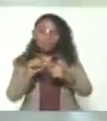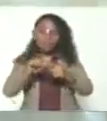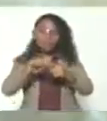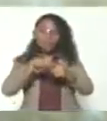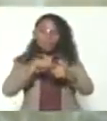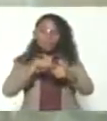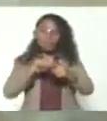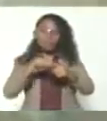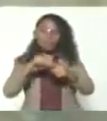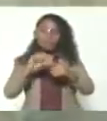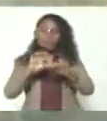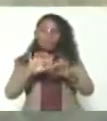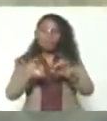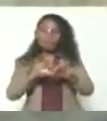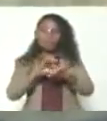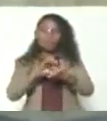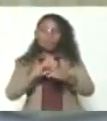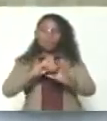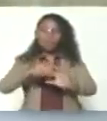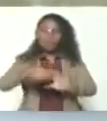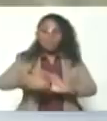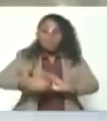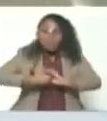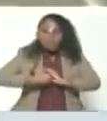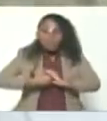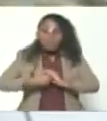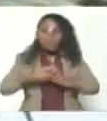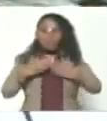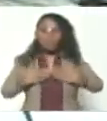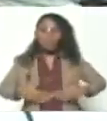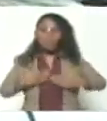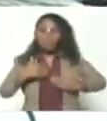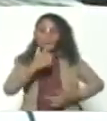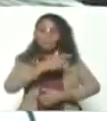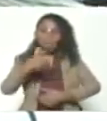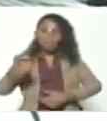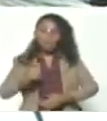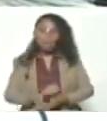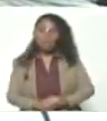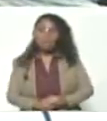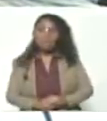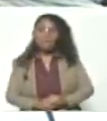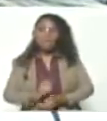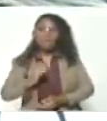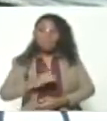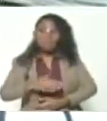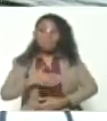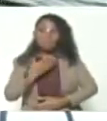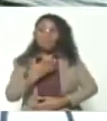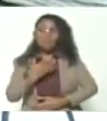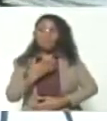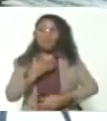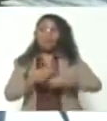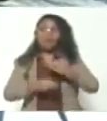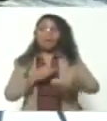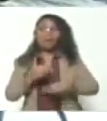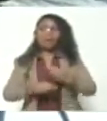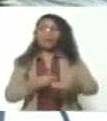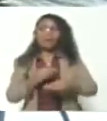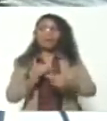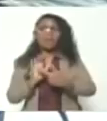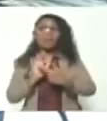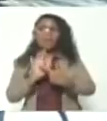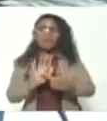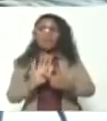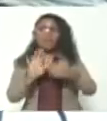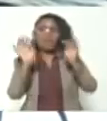de transportación intraorgánica de clorhidrato de cocaína. Correcto. Se hizo la pericia por medio